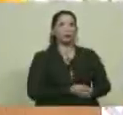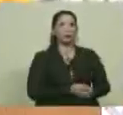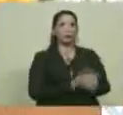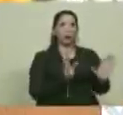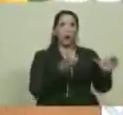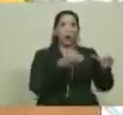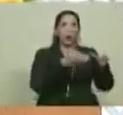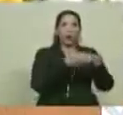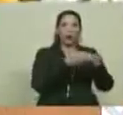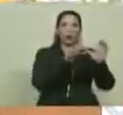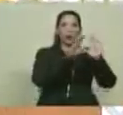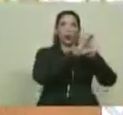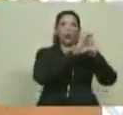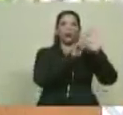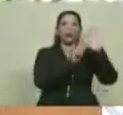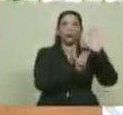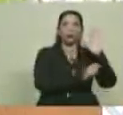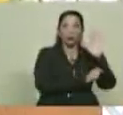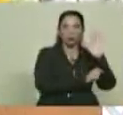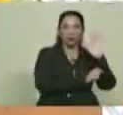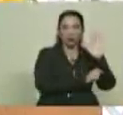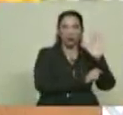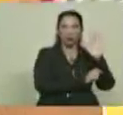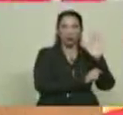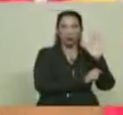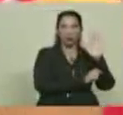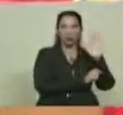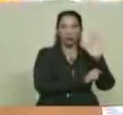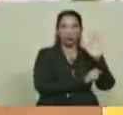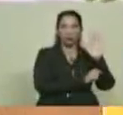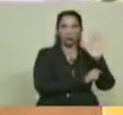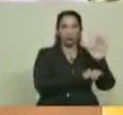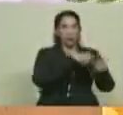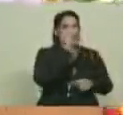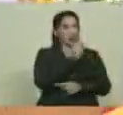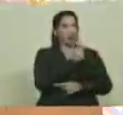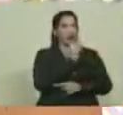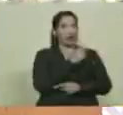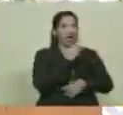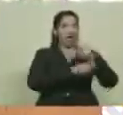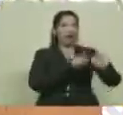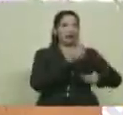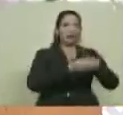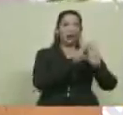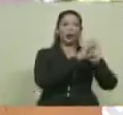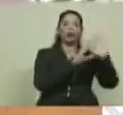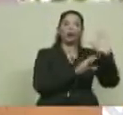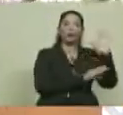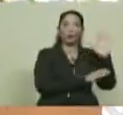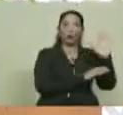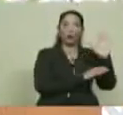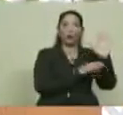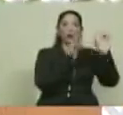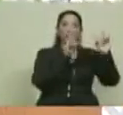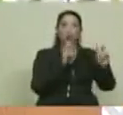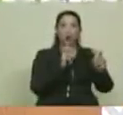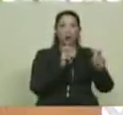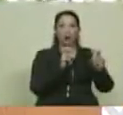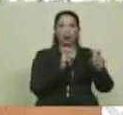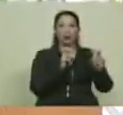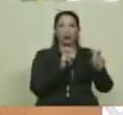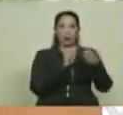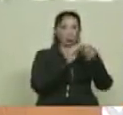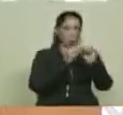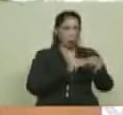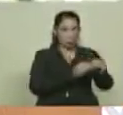Congreso Constituyente. Y les dio una tarea de hacer una constitución. Y una constitución